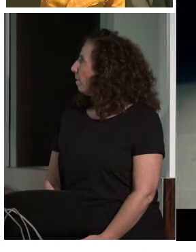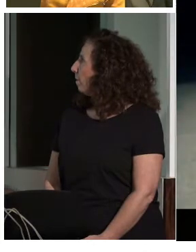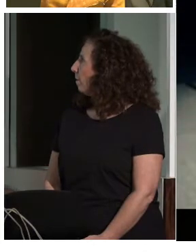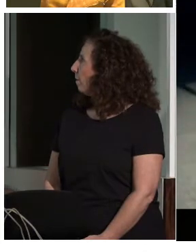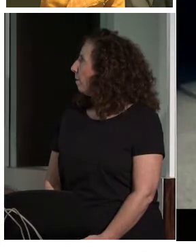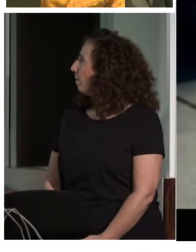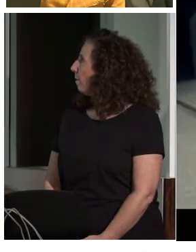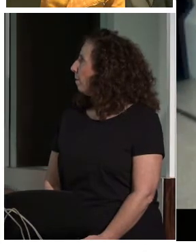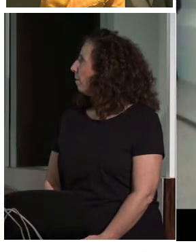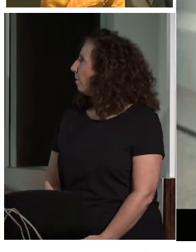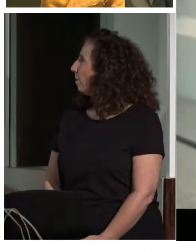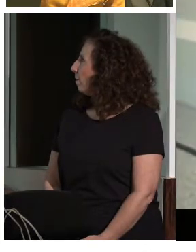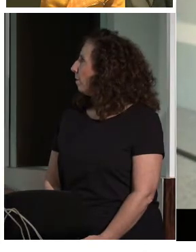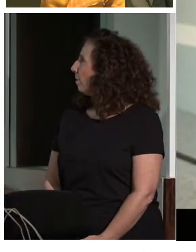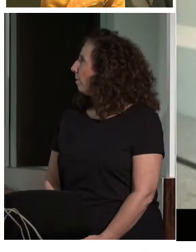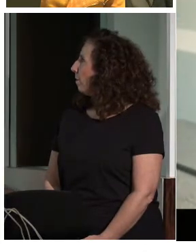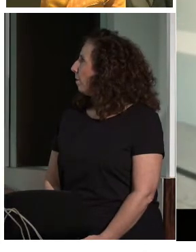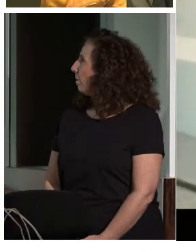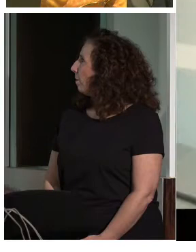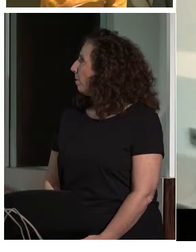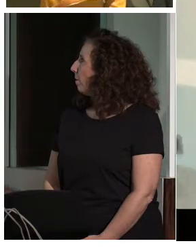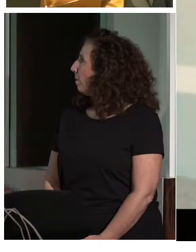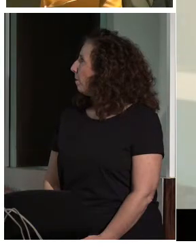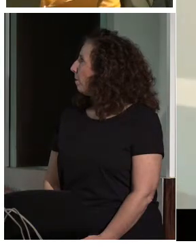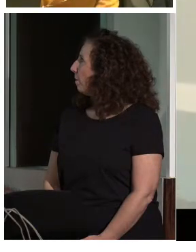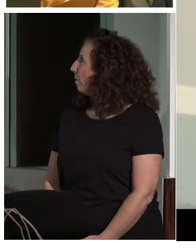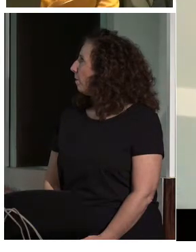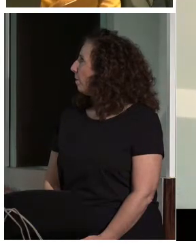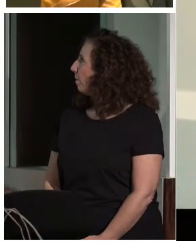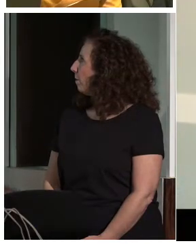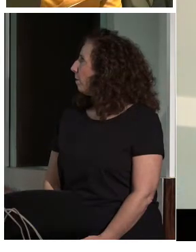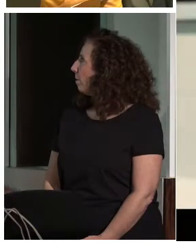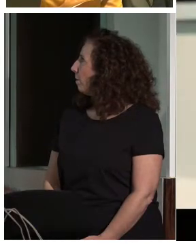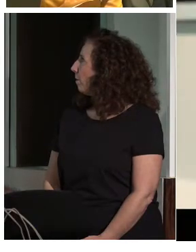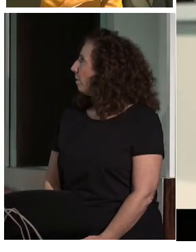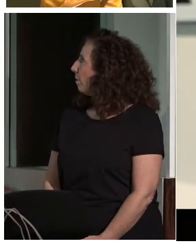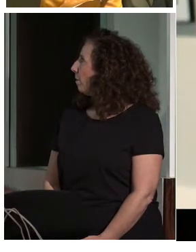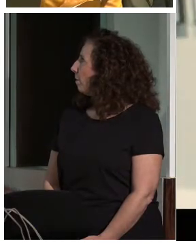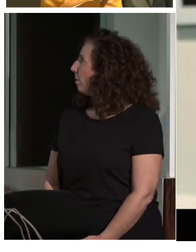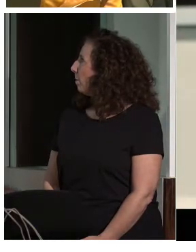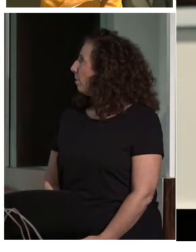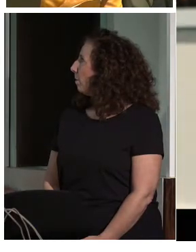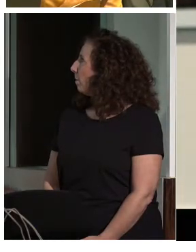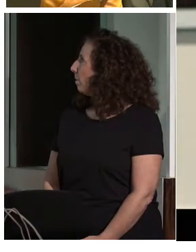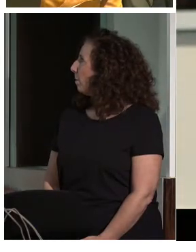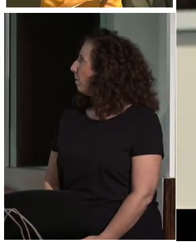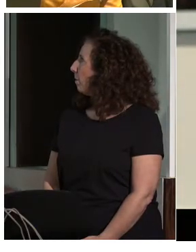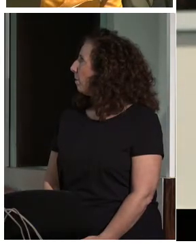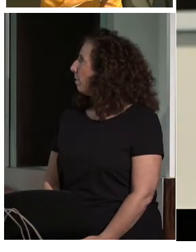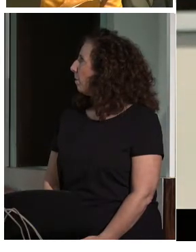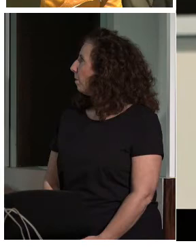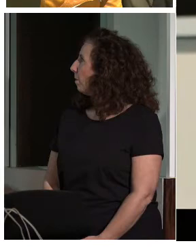obtener información de tu entorno siempre que lo desees y de una forma natural mediante la interacción con el robot PAKA, Personal